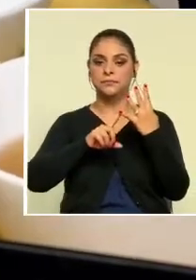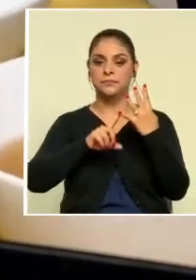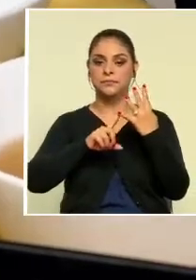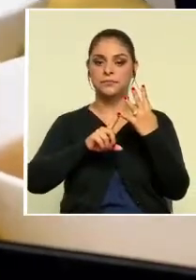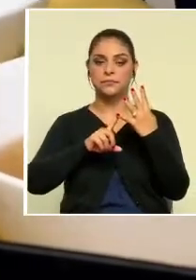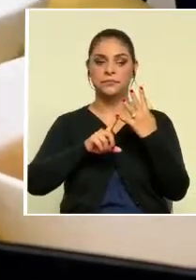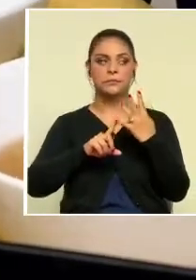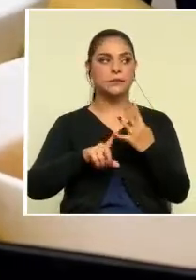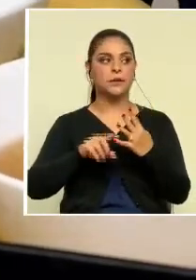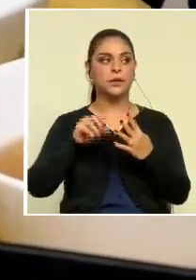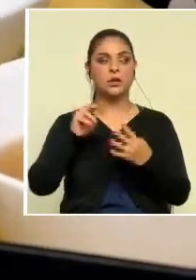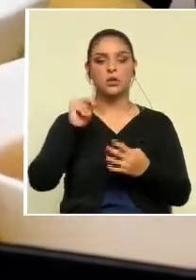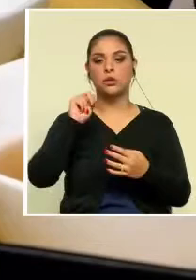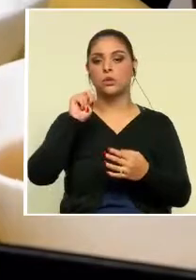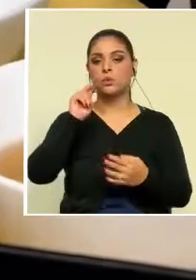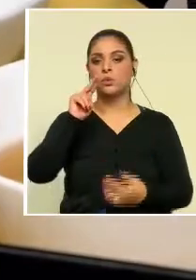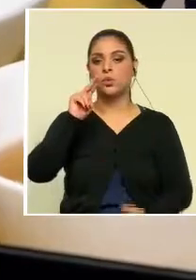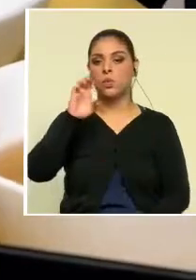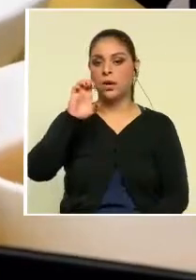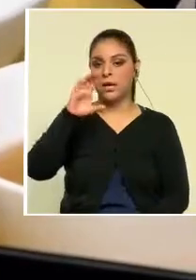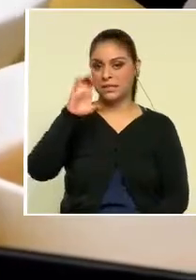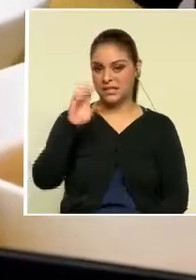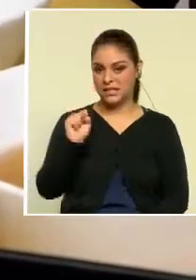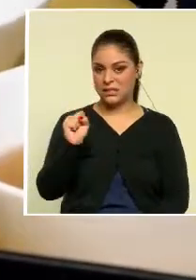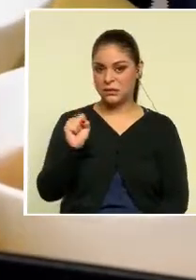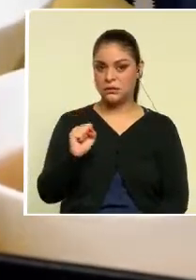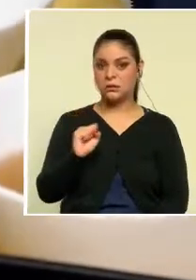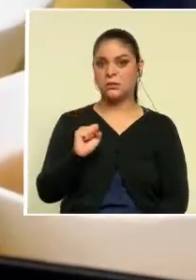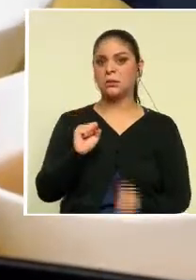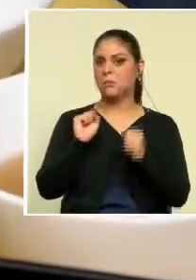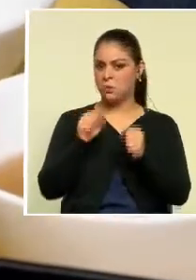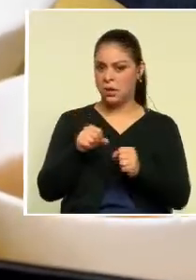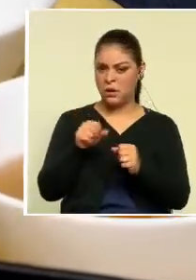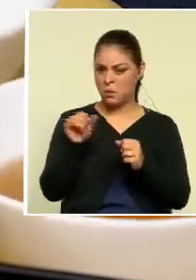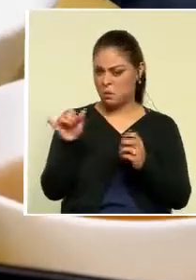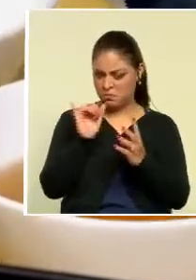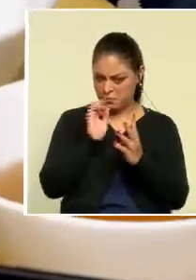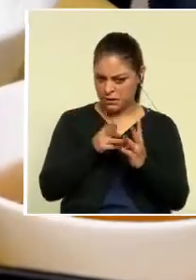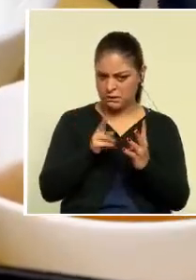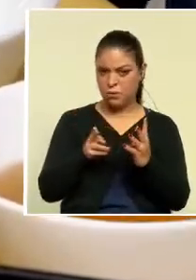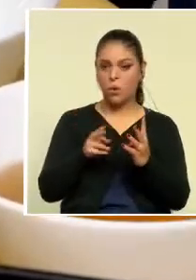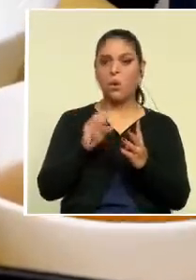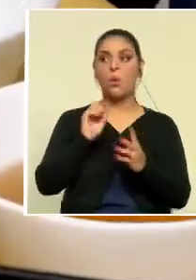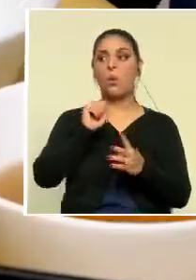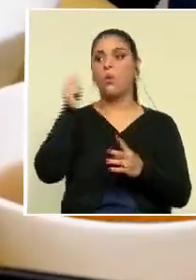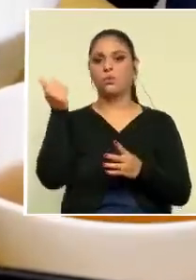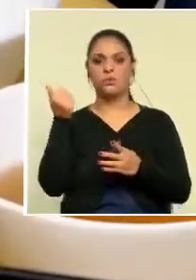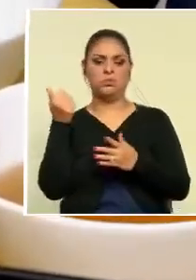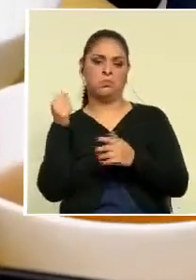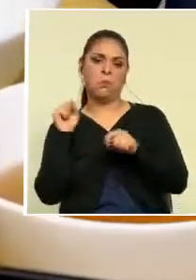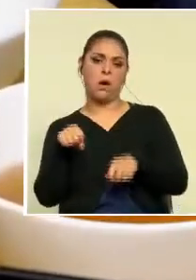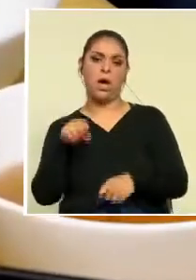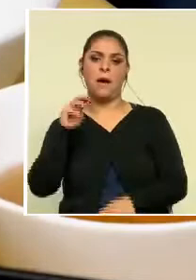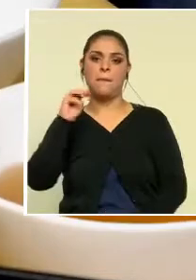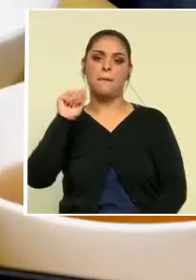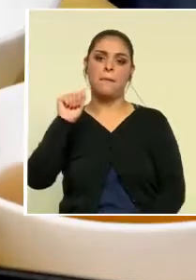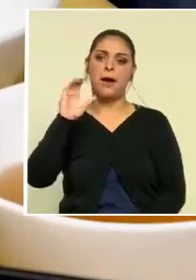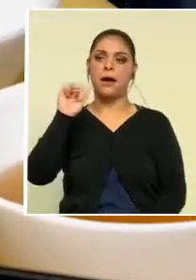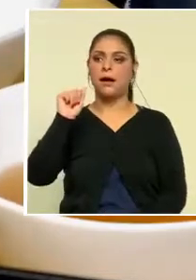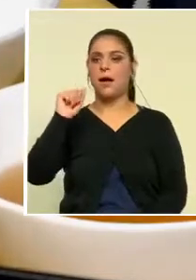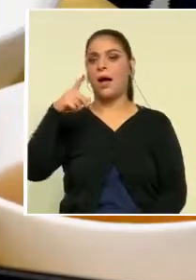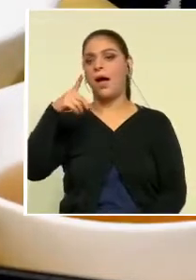pero no tienen que ser merecidamente es al final puede ser que a veces tengan puede ser que haya macadamia en la casa entonces también al